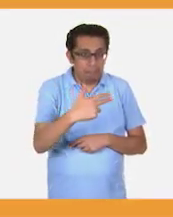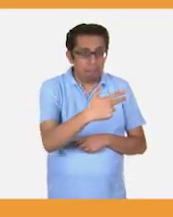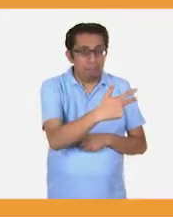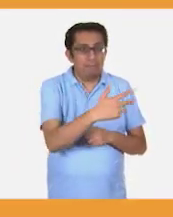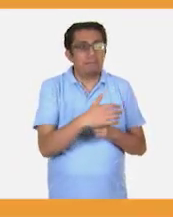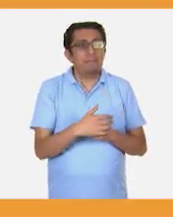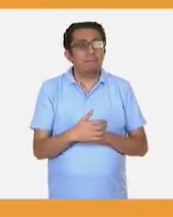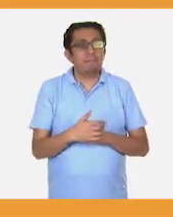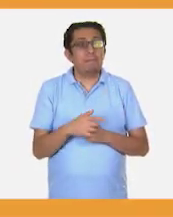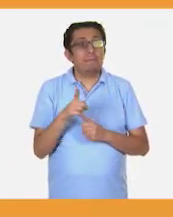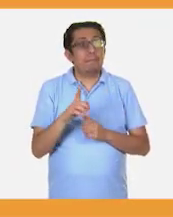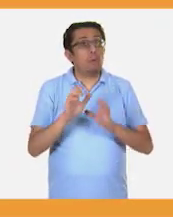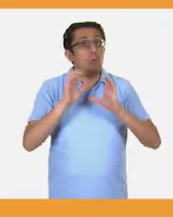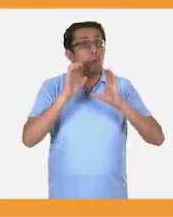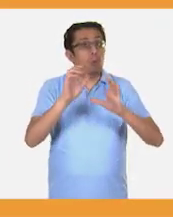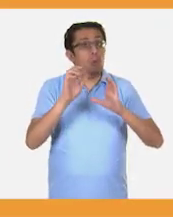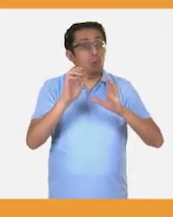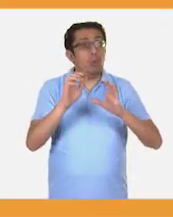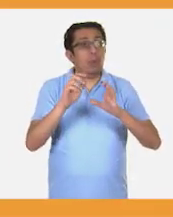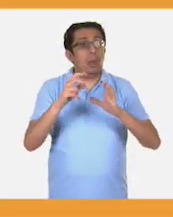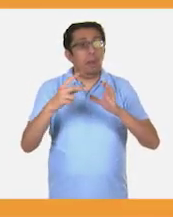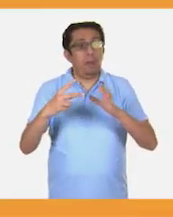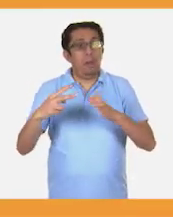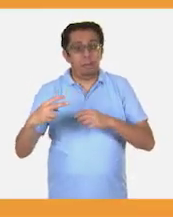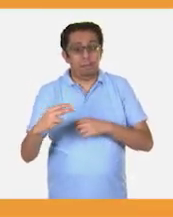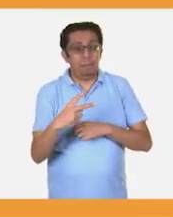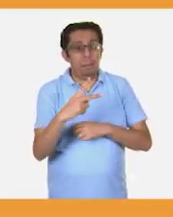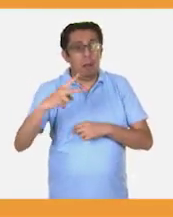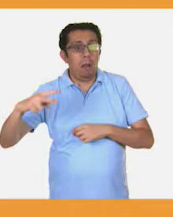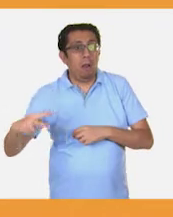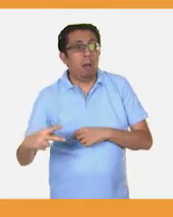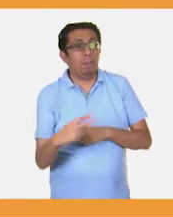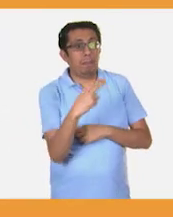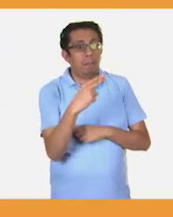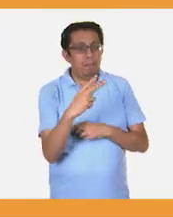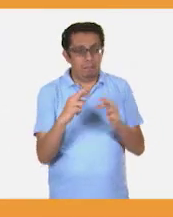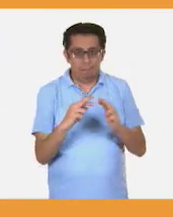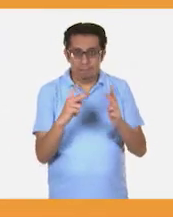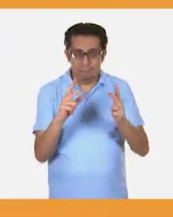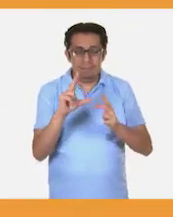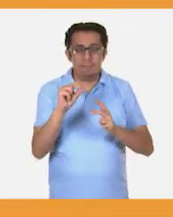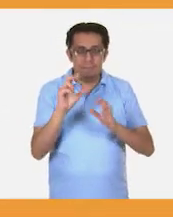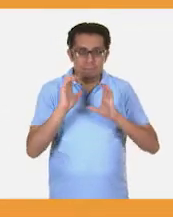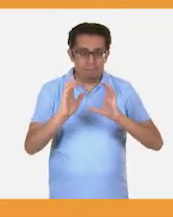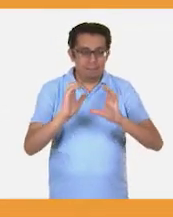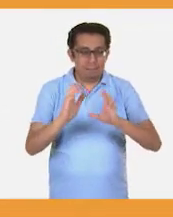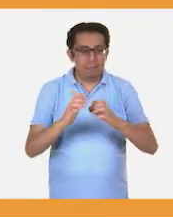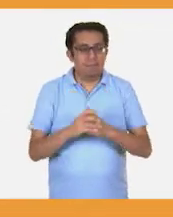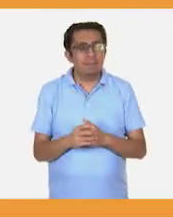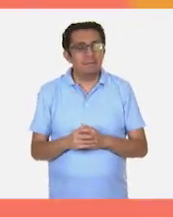marcaste. Asegúrate de cortar por fuera de la playera. No introduzcas las tijeras en ella.